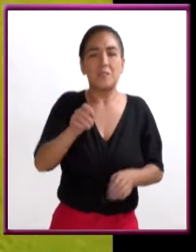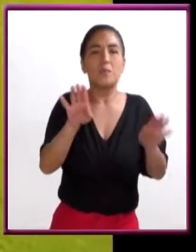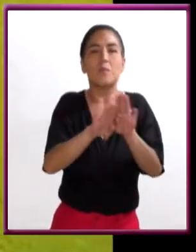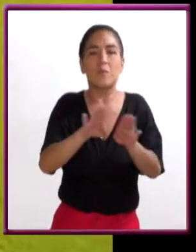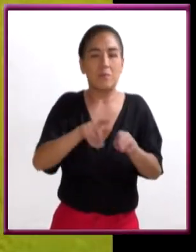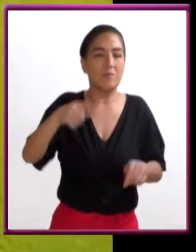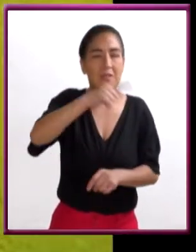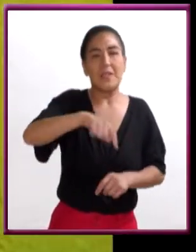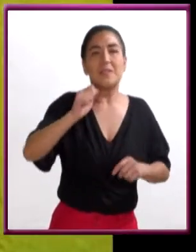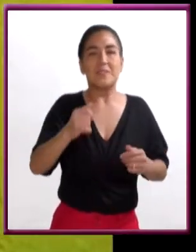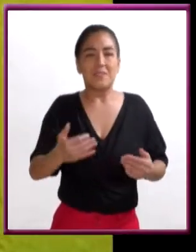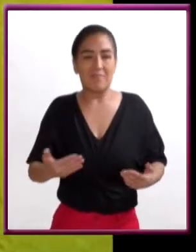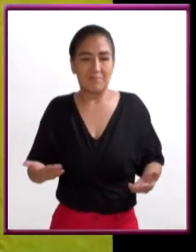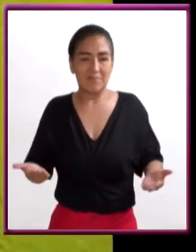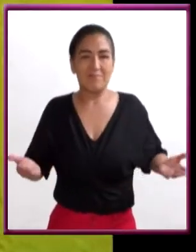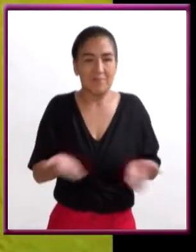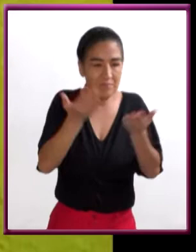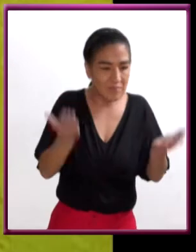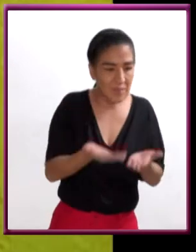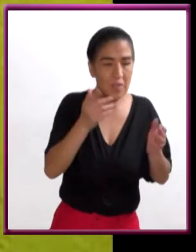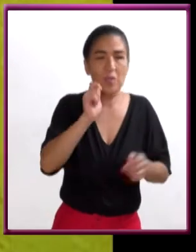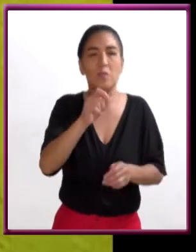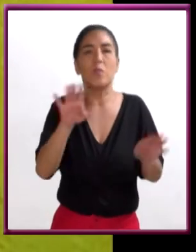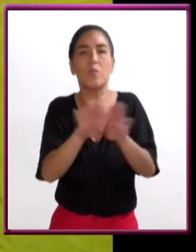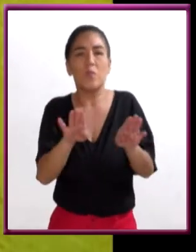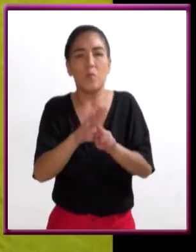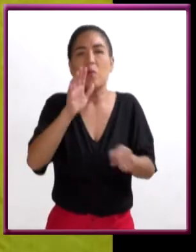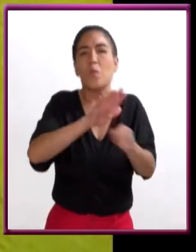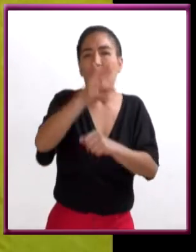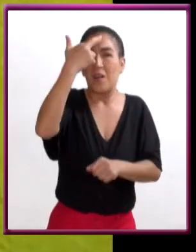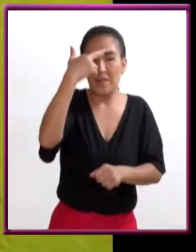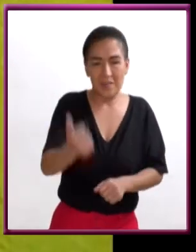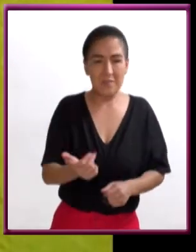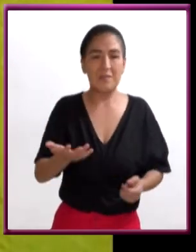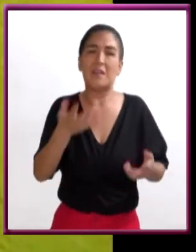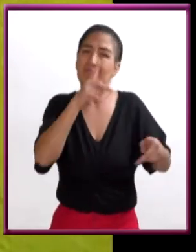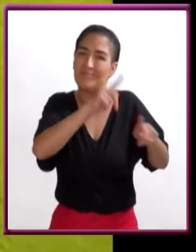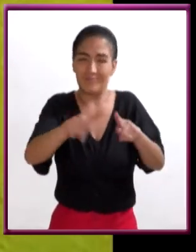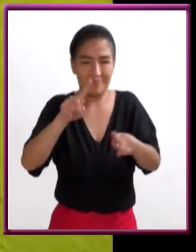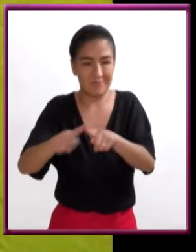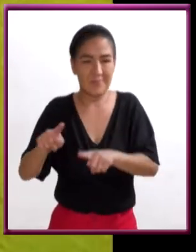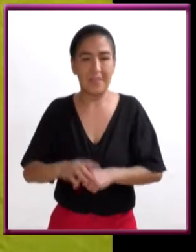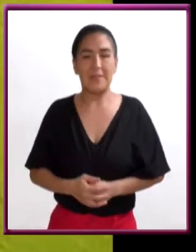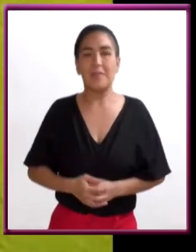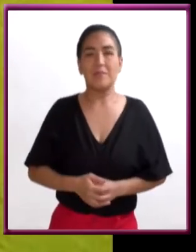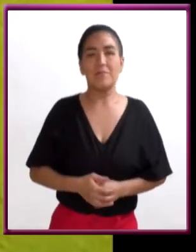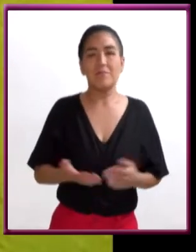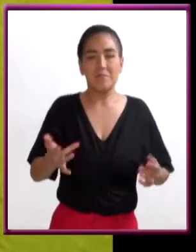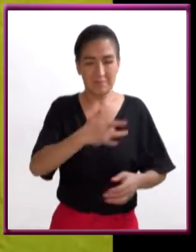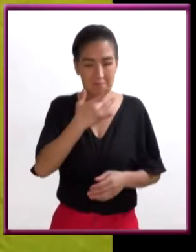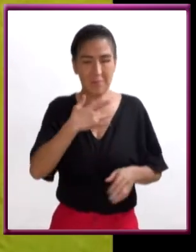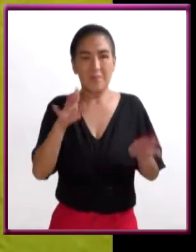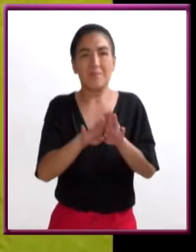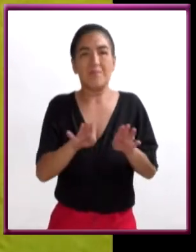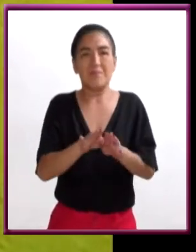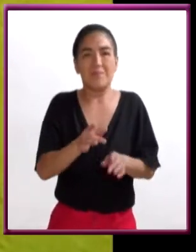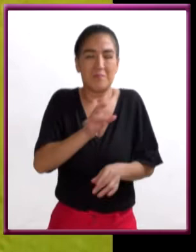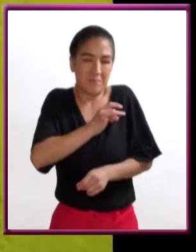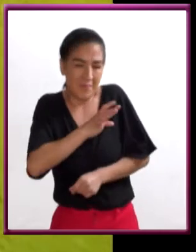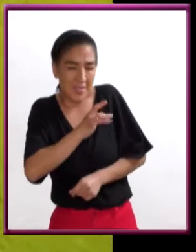las emociones son muy, muy variadas. Podemos empezar con sentir